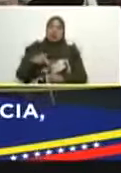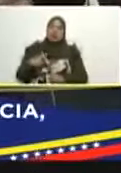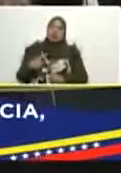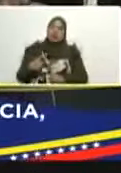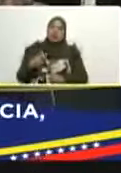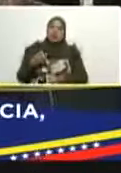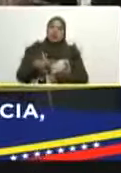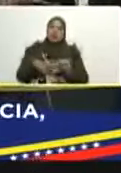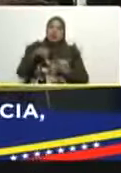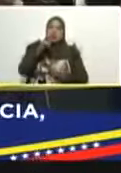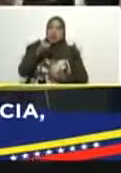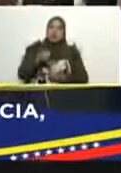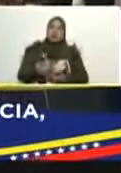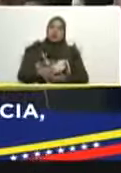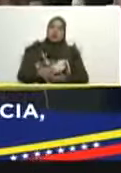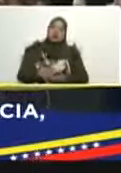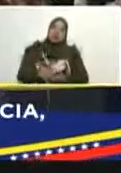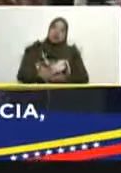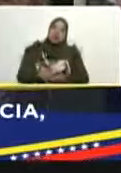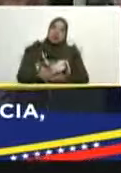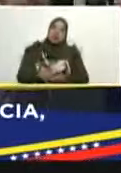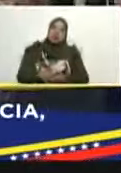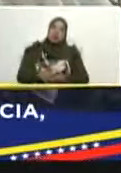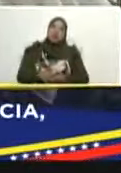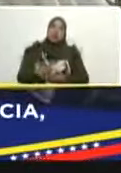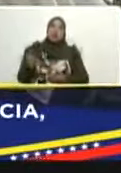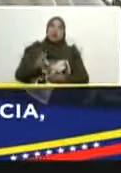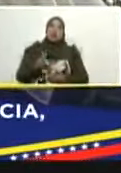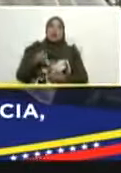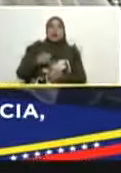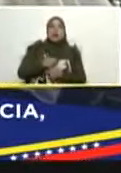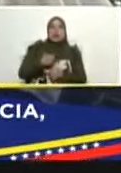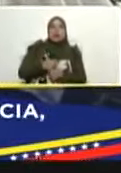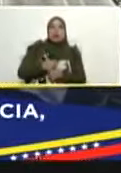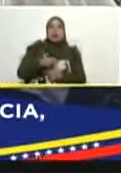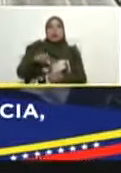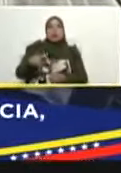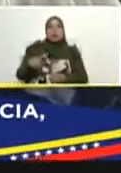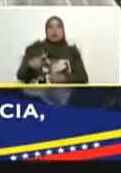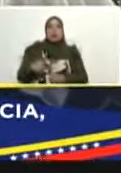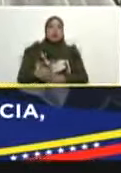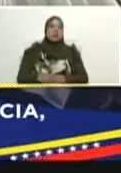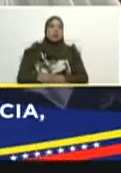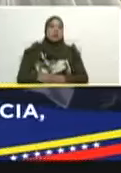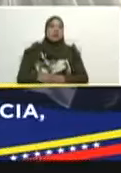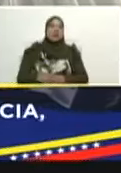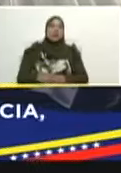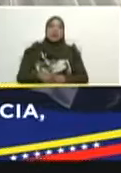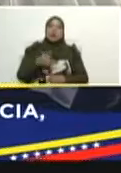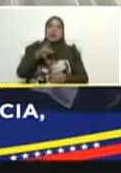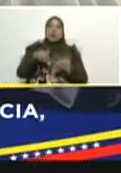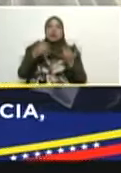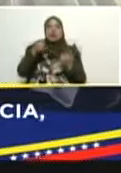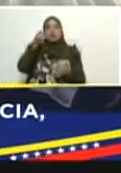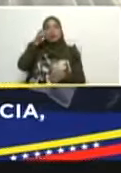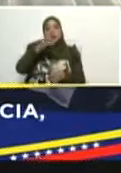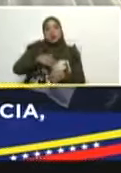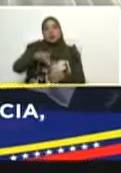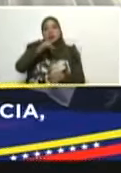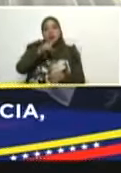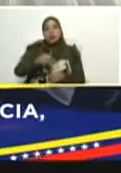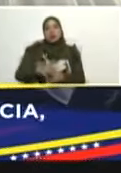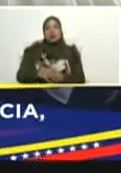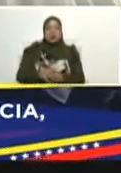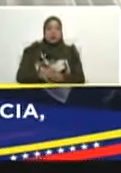es el día de la ciencia. Un aplauso por eso. 10 también de abril, día de la ciencia, el día de la ciencia. Bueno, con casualidad